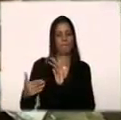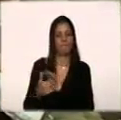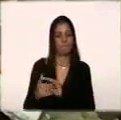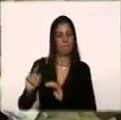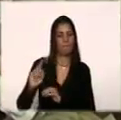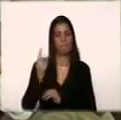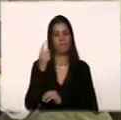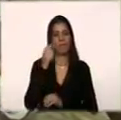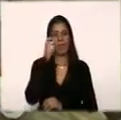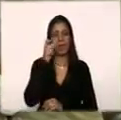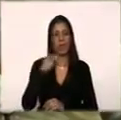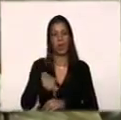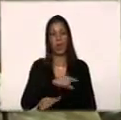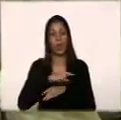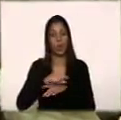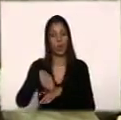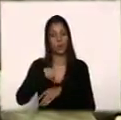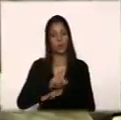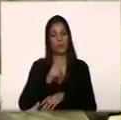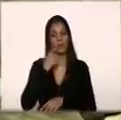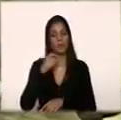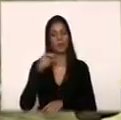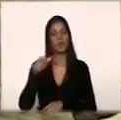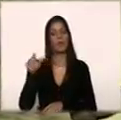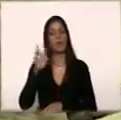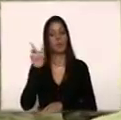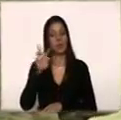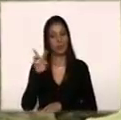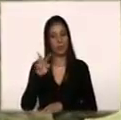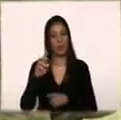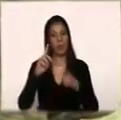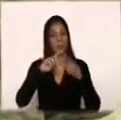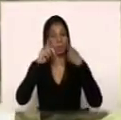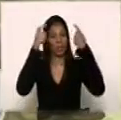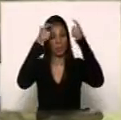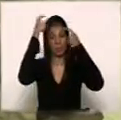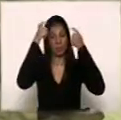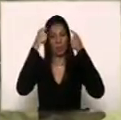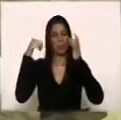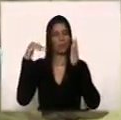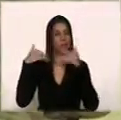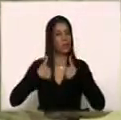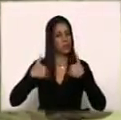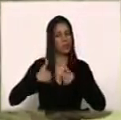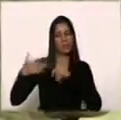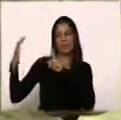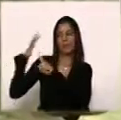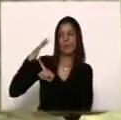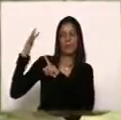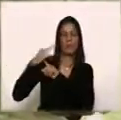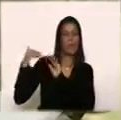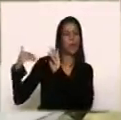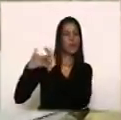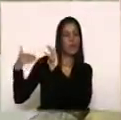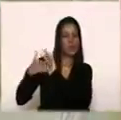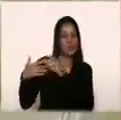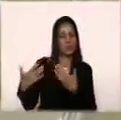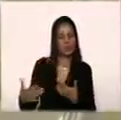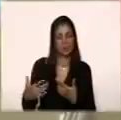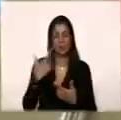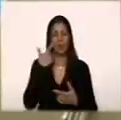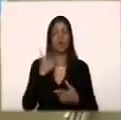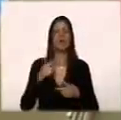gobierno venezolano, primero el gobierno de Hugo Chávez y después el gobierno de Nicolás Maduro. Un modelo, un